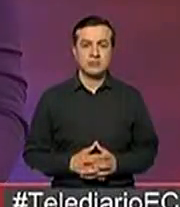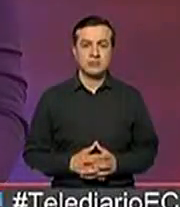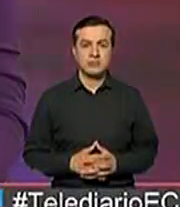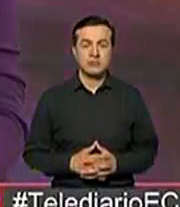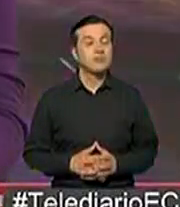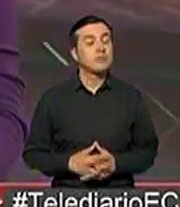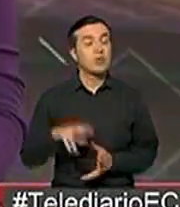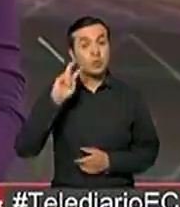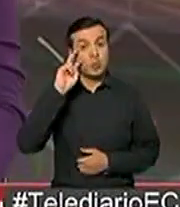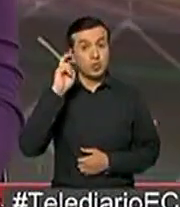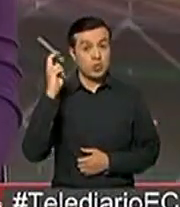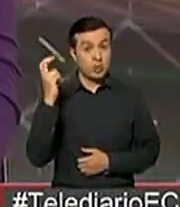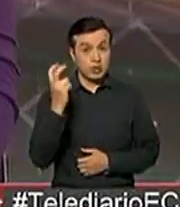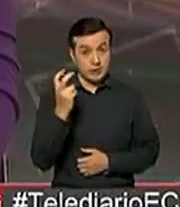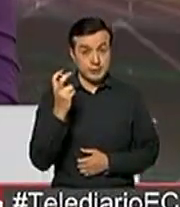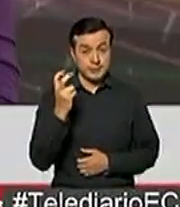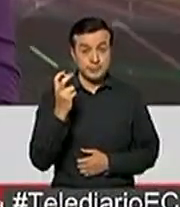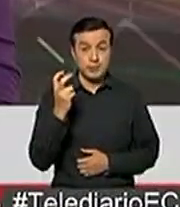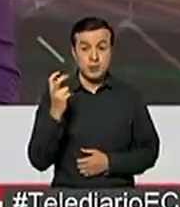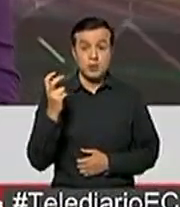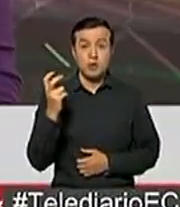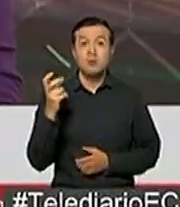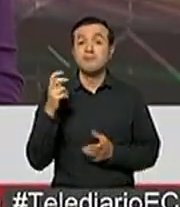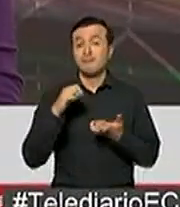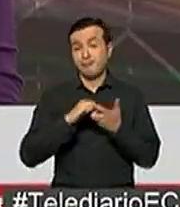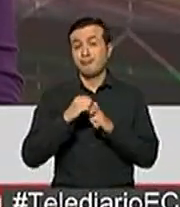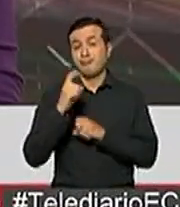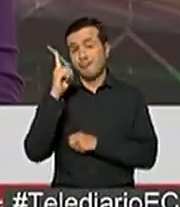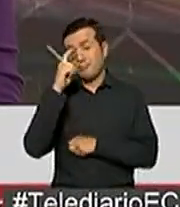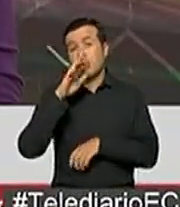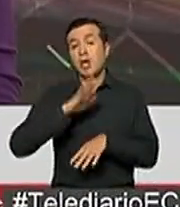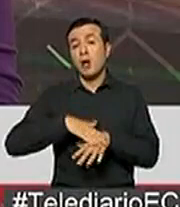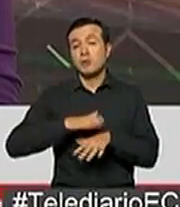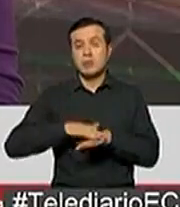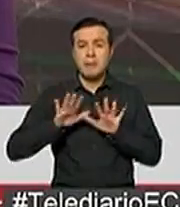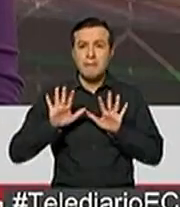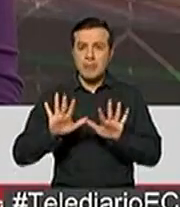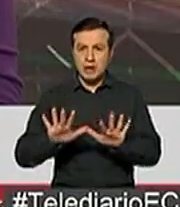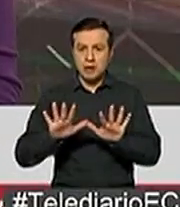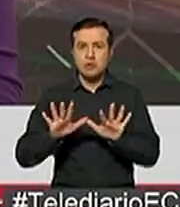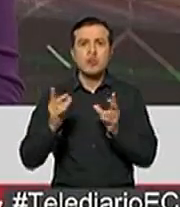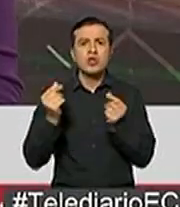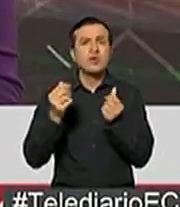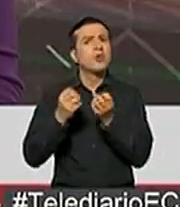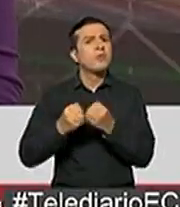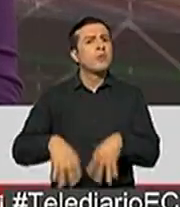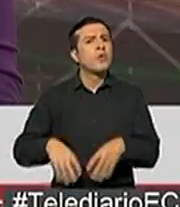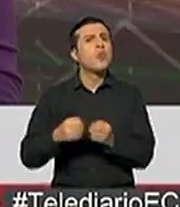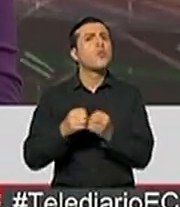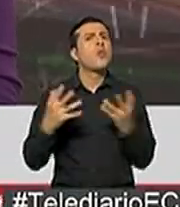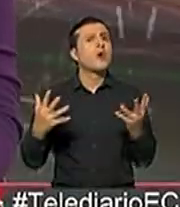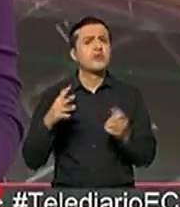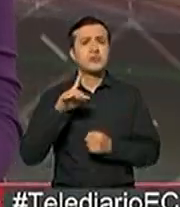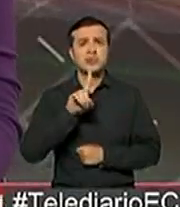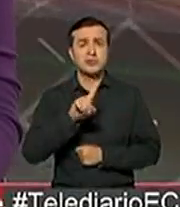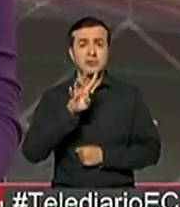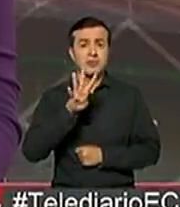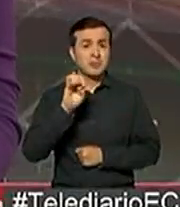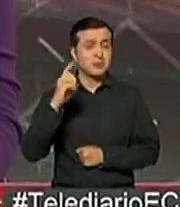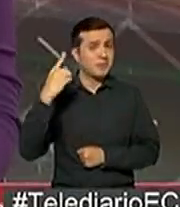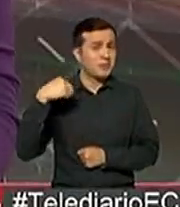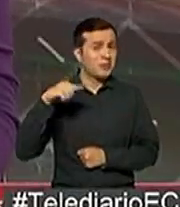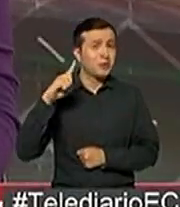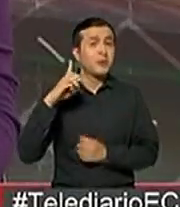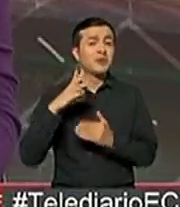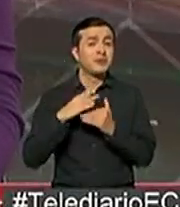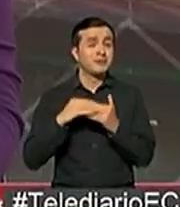el turismo fue otro de los sectores afectados con el paro nacional la pérdida económica alcanza los 140 millones